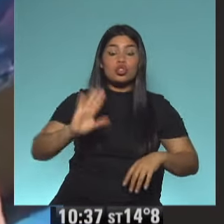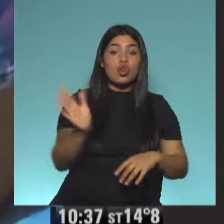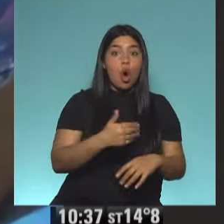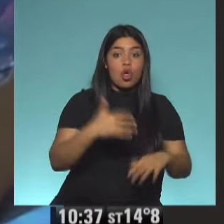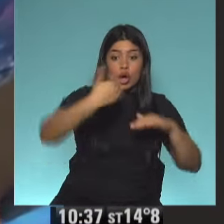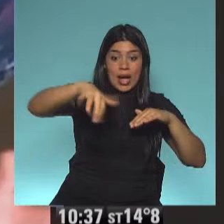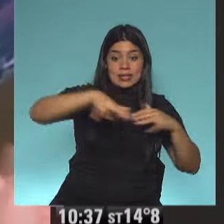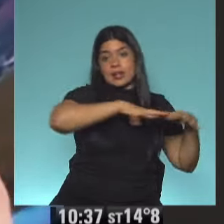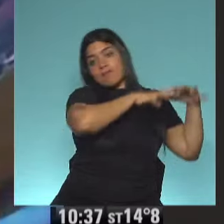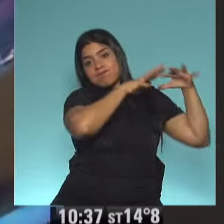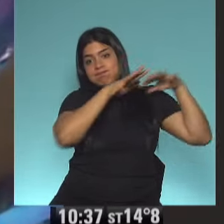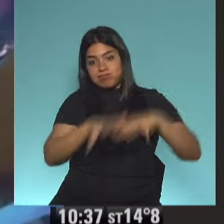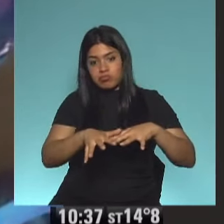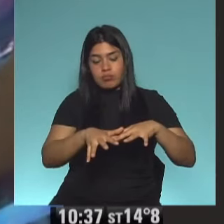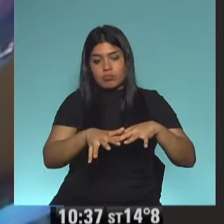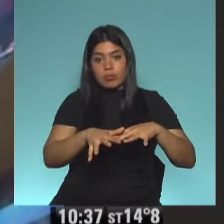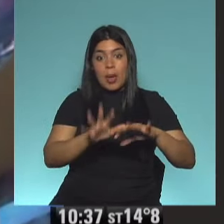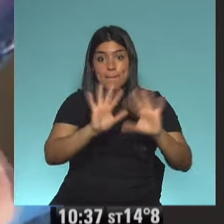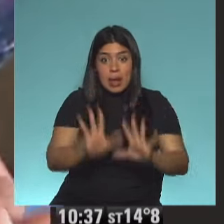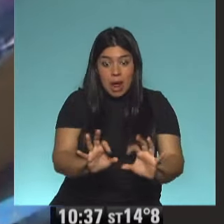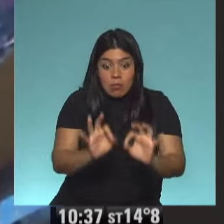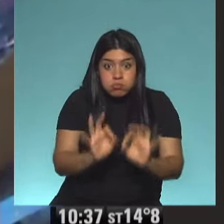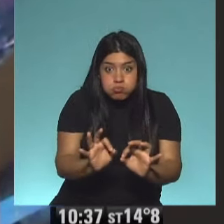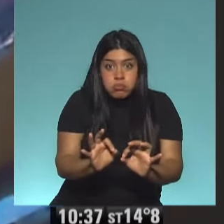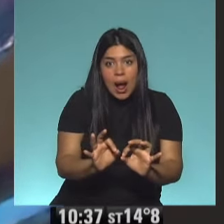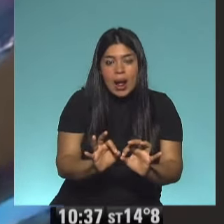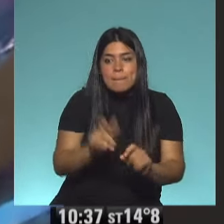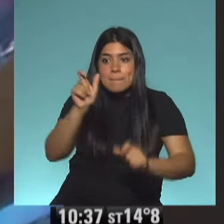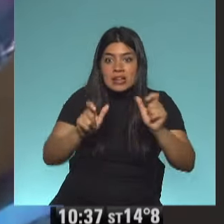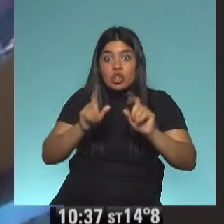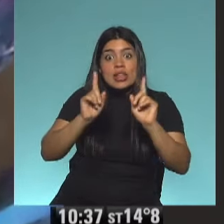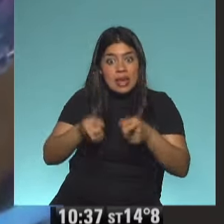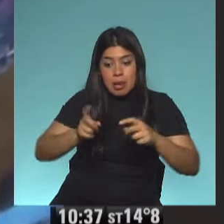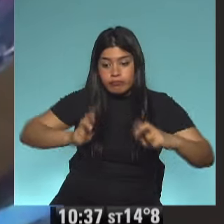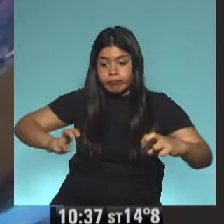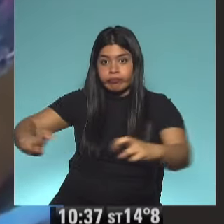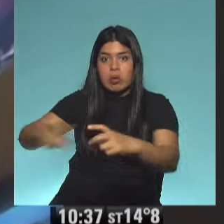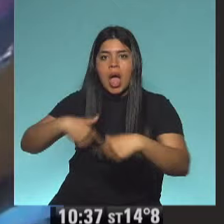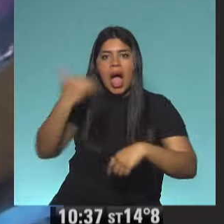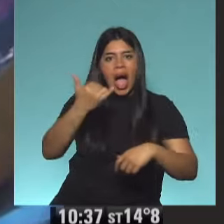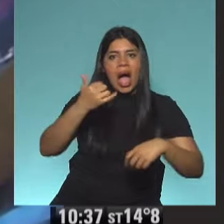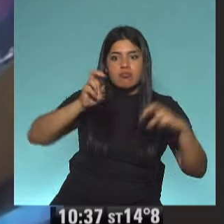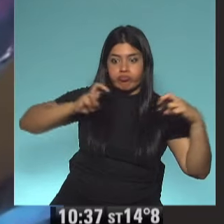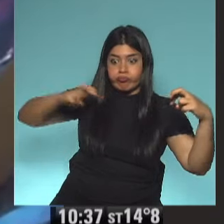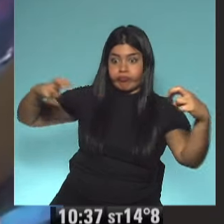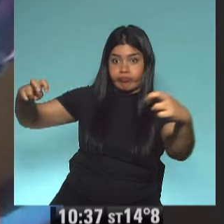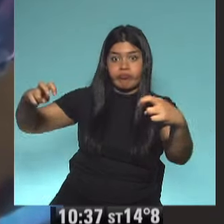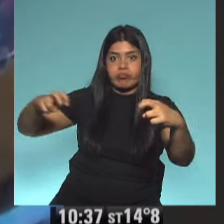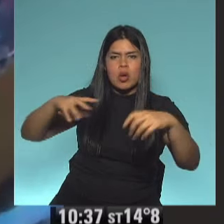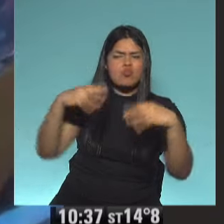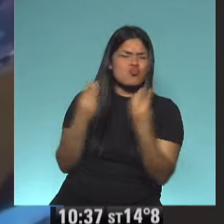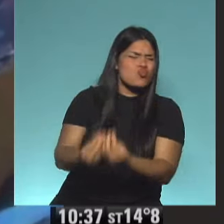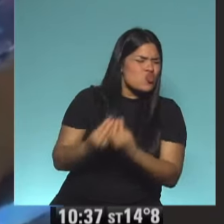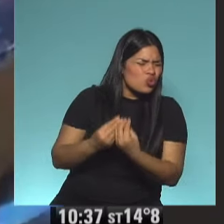desfile y empiezan a salir. Hay tribunas para poder ver el carnaval. Mucha